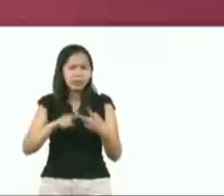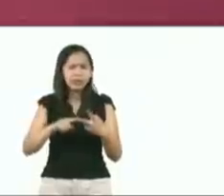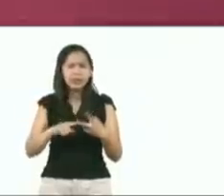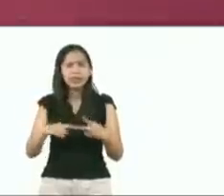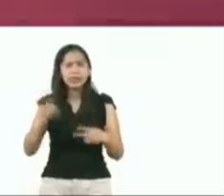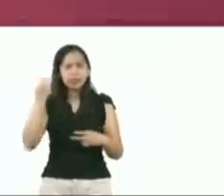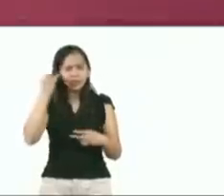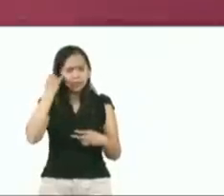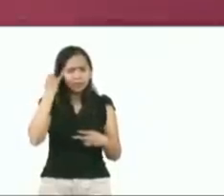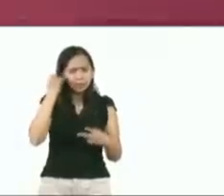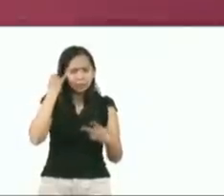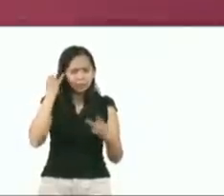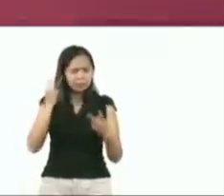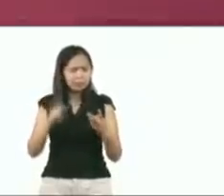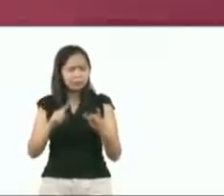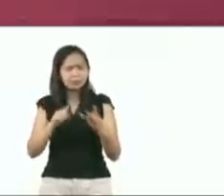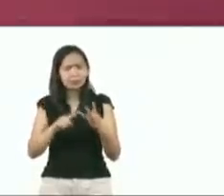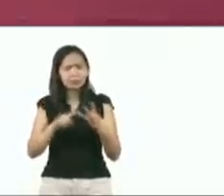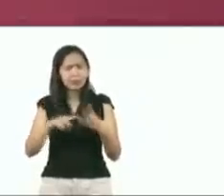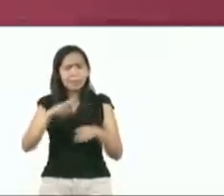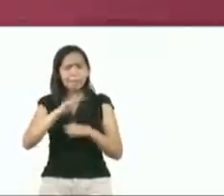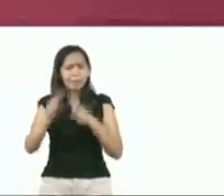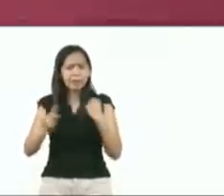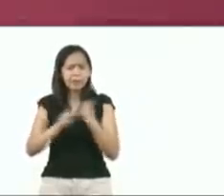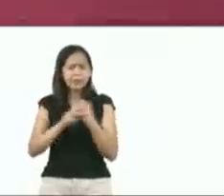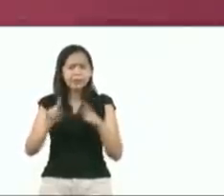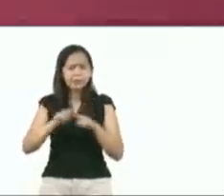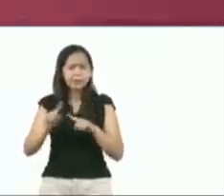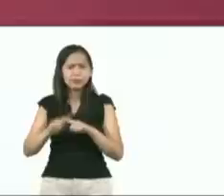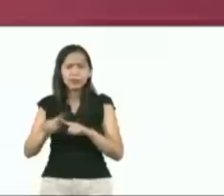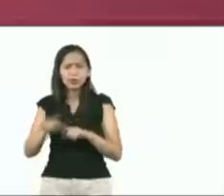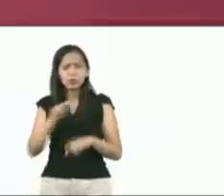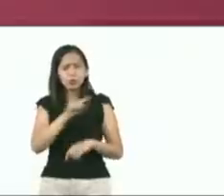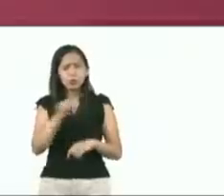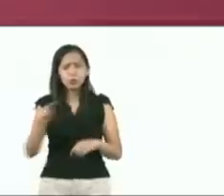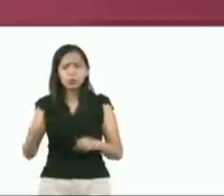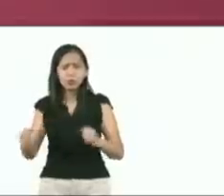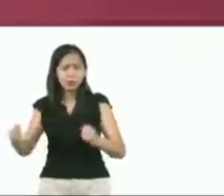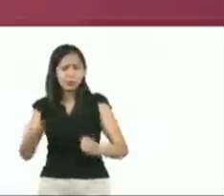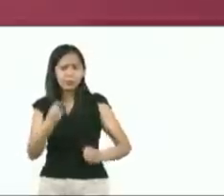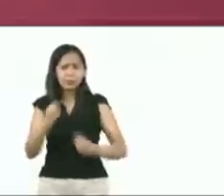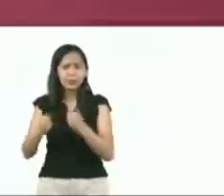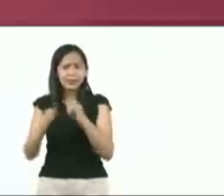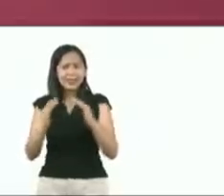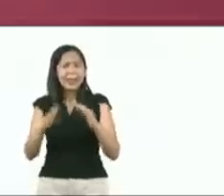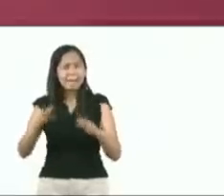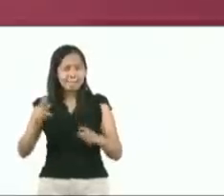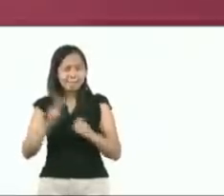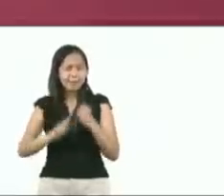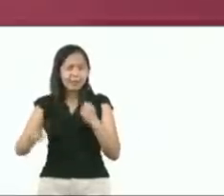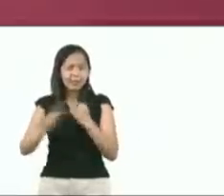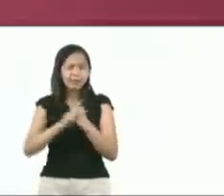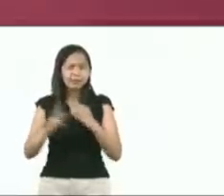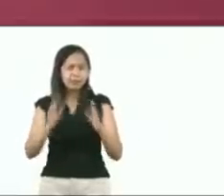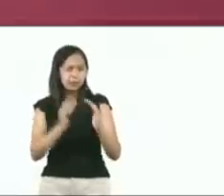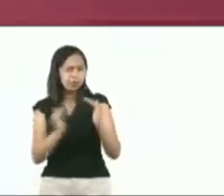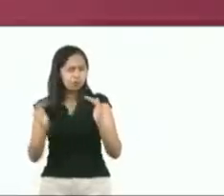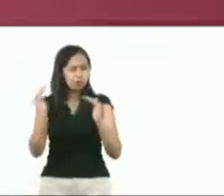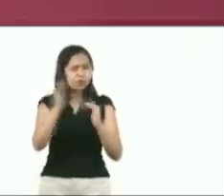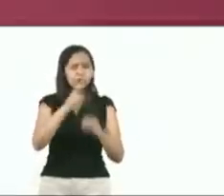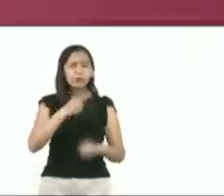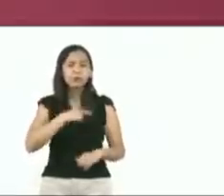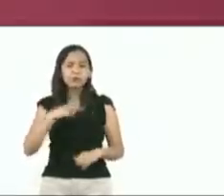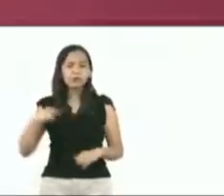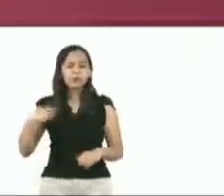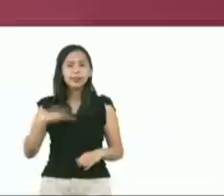en cualquier país donde ponen en alto a nuestro país, a nuestro Consejo Mundial, es un orgullo tenerlo siempre.